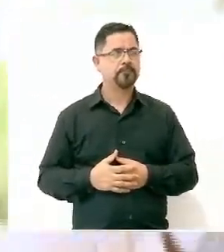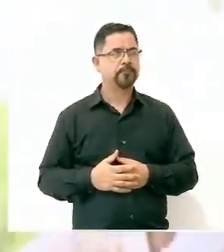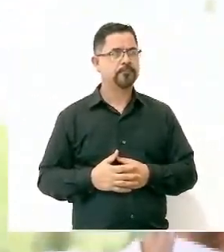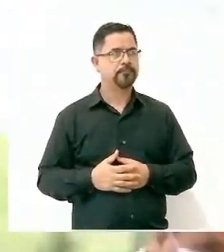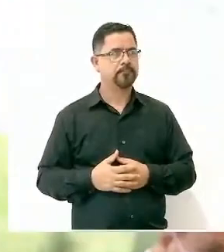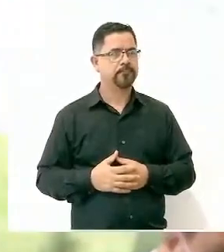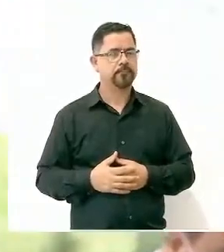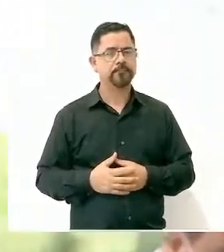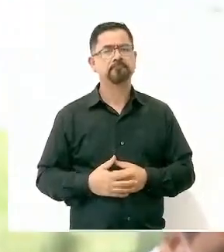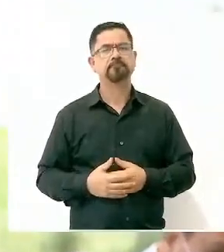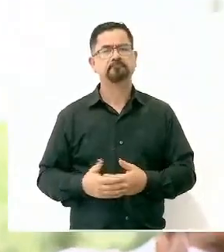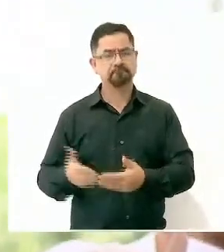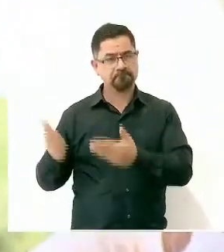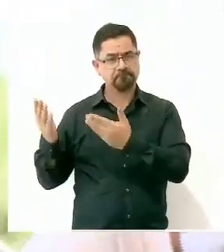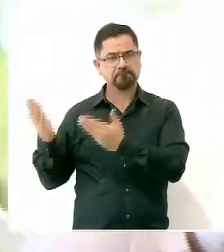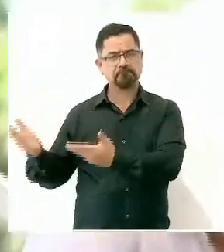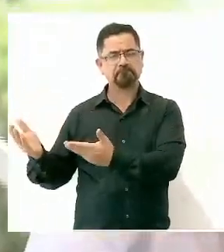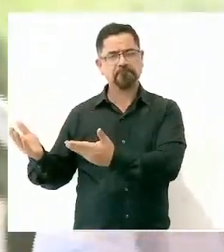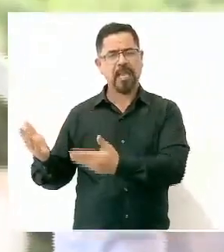Que él también